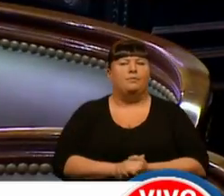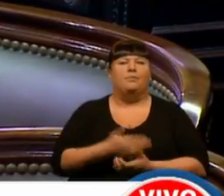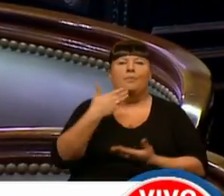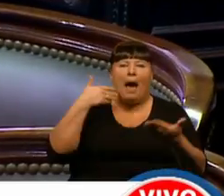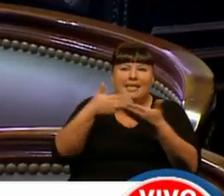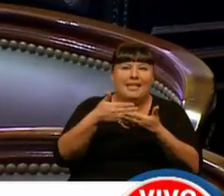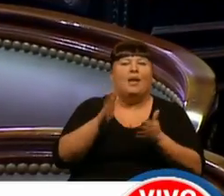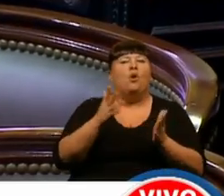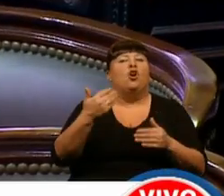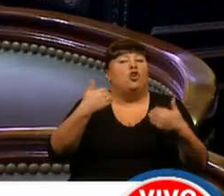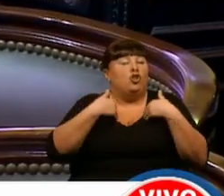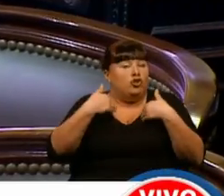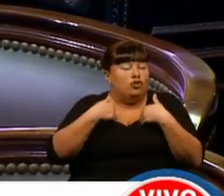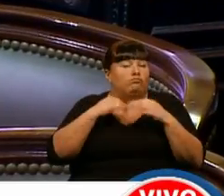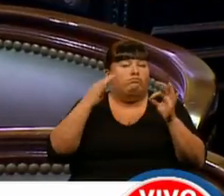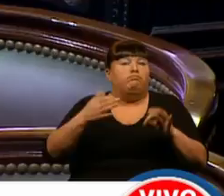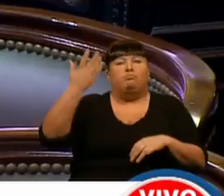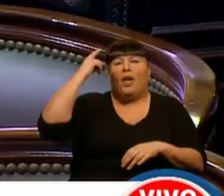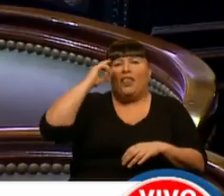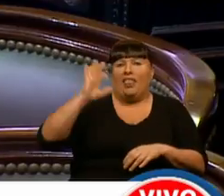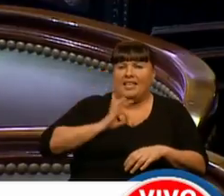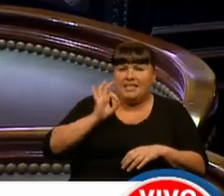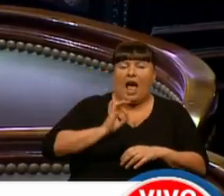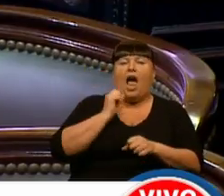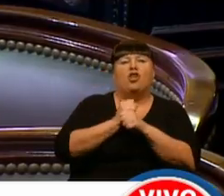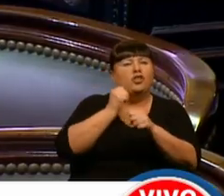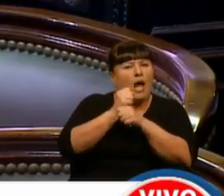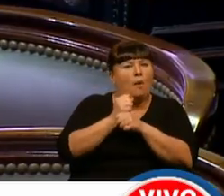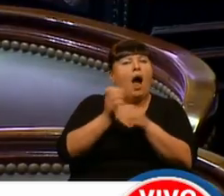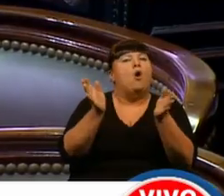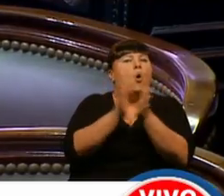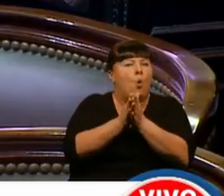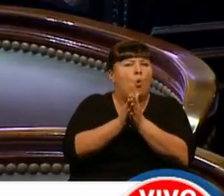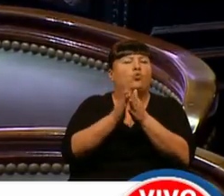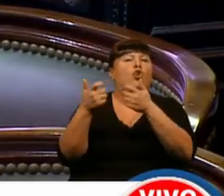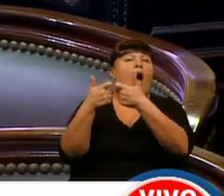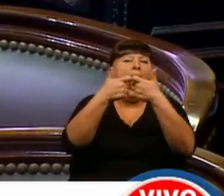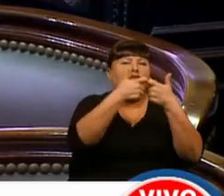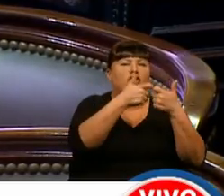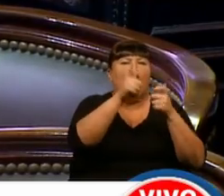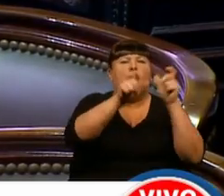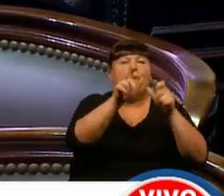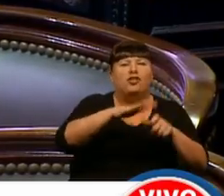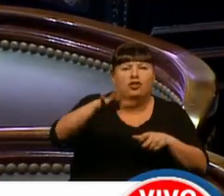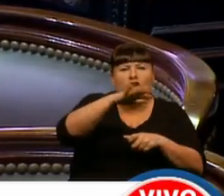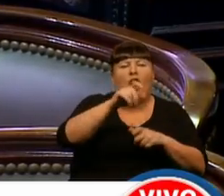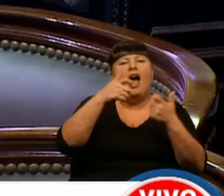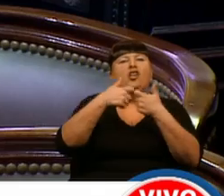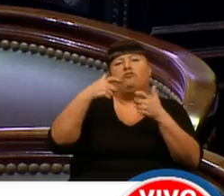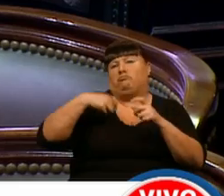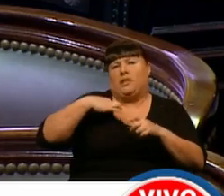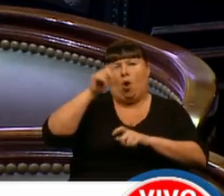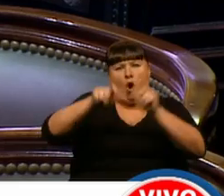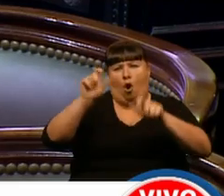bueno personalmente hace 10 años que vengo trabajando conjuntamente con asociaciones de vecinos de la sociedad